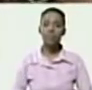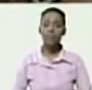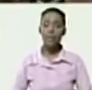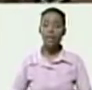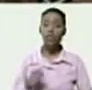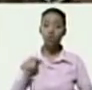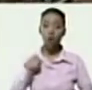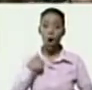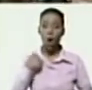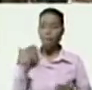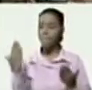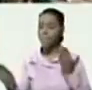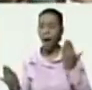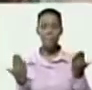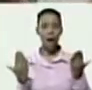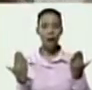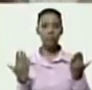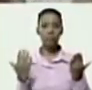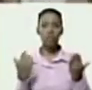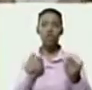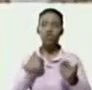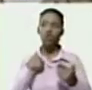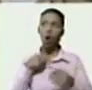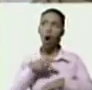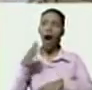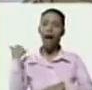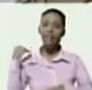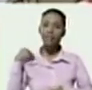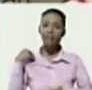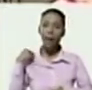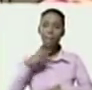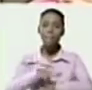comparo, me tocó siendo ministro de Interior y Justicia